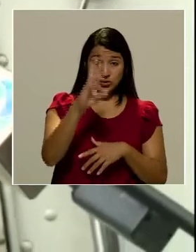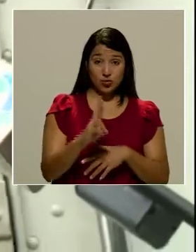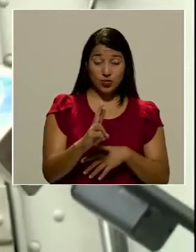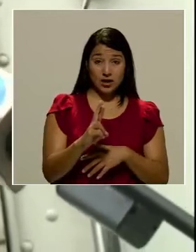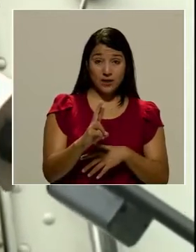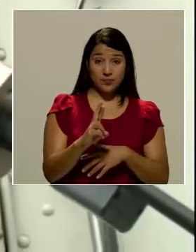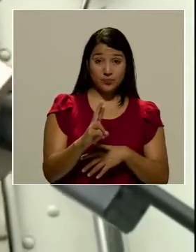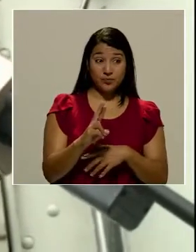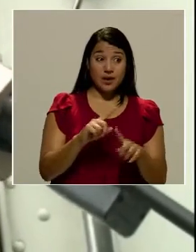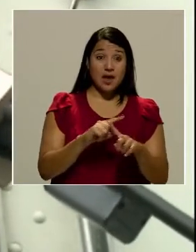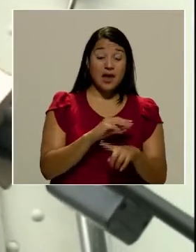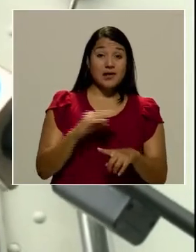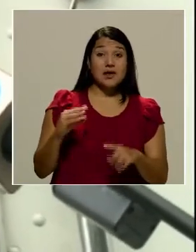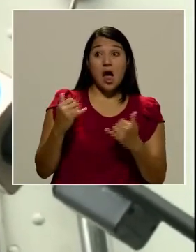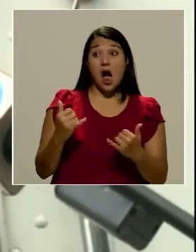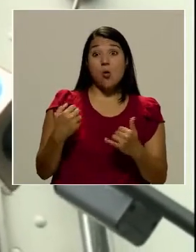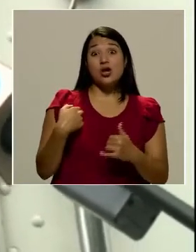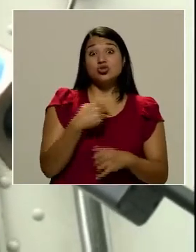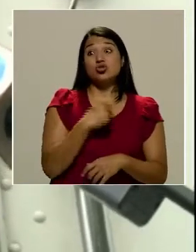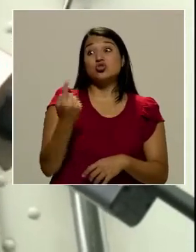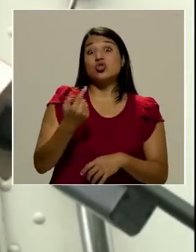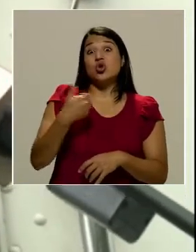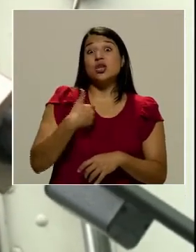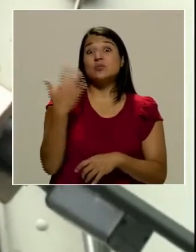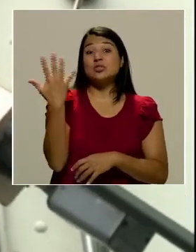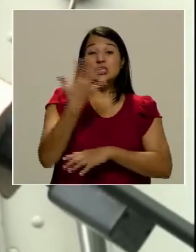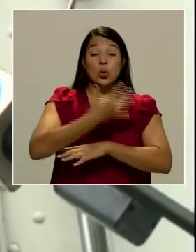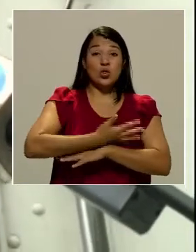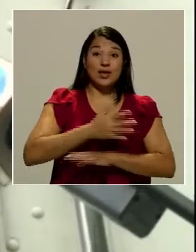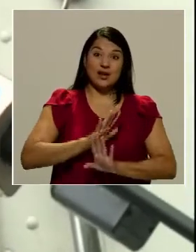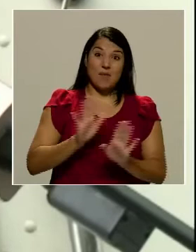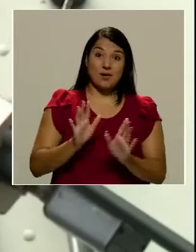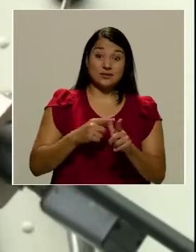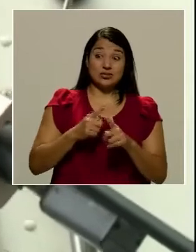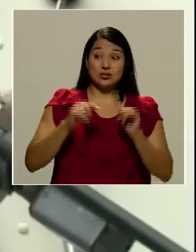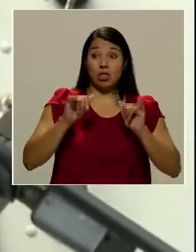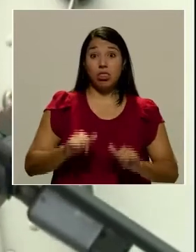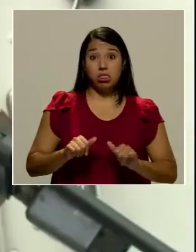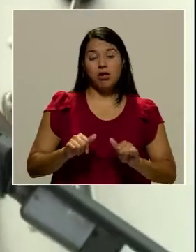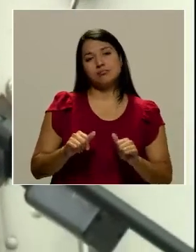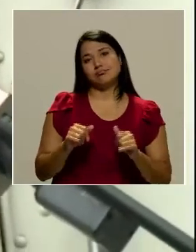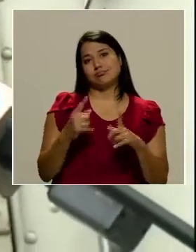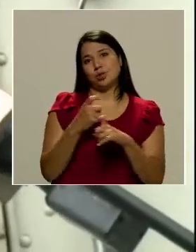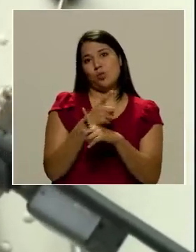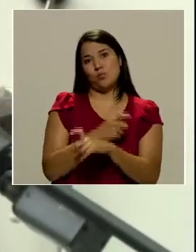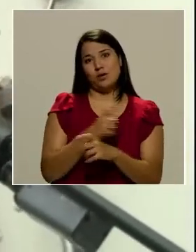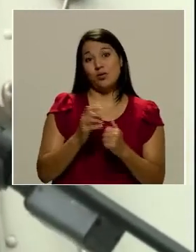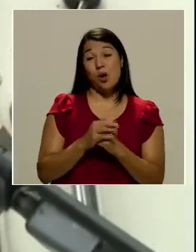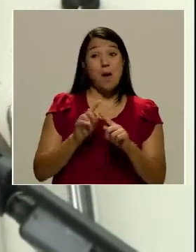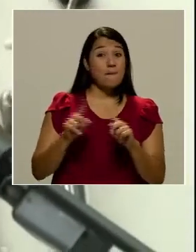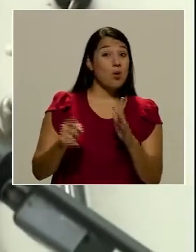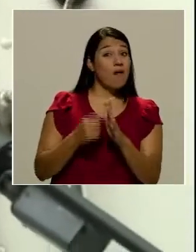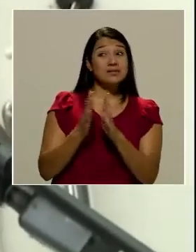el detalle ahorita son que solo nos dan 5 días, ¿verdad? Y esto sí nos complica, ¿verdad? Y como muchas veces migración no entiende de